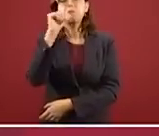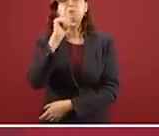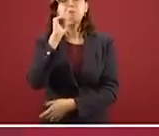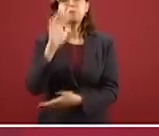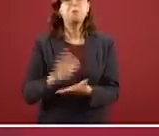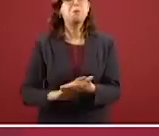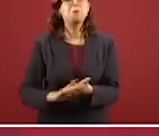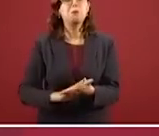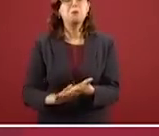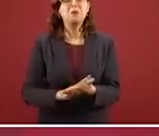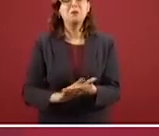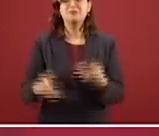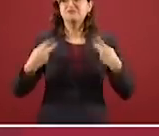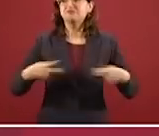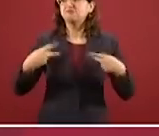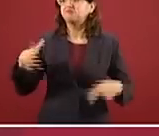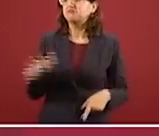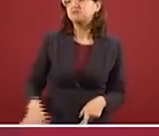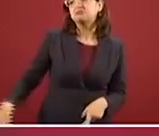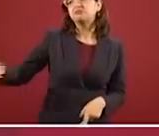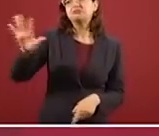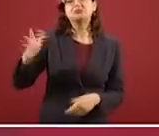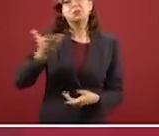y la gente ni siquiera lo sabía,